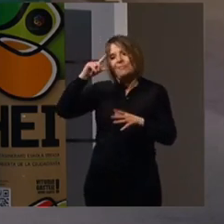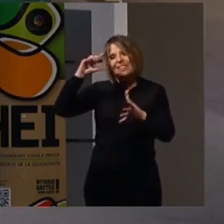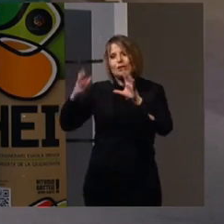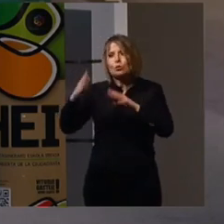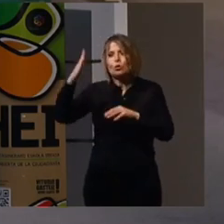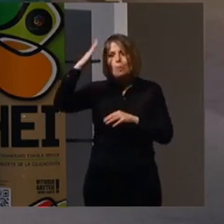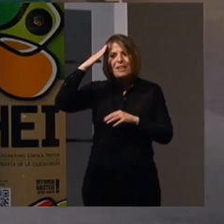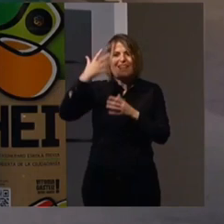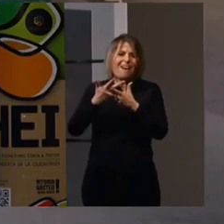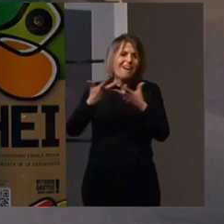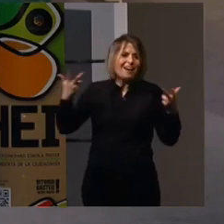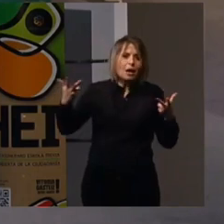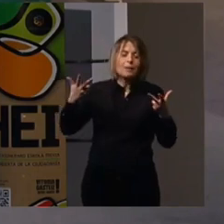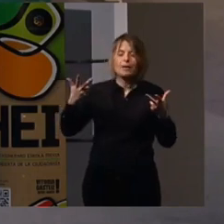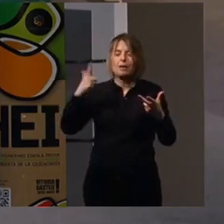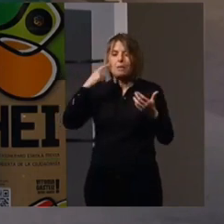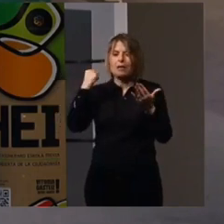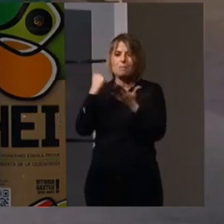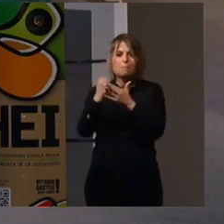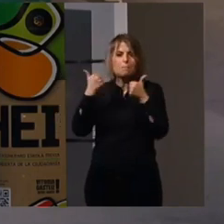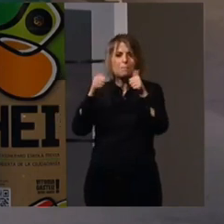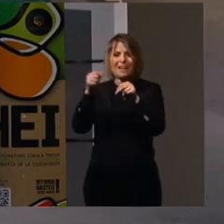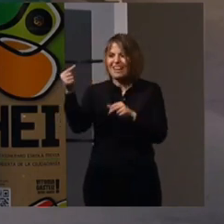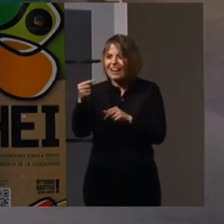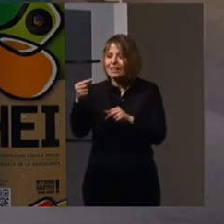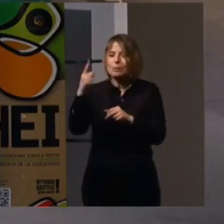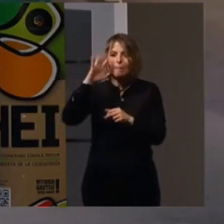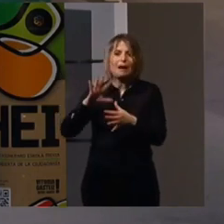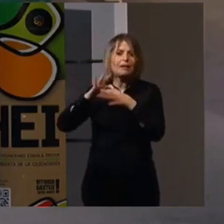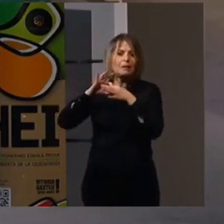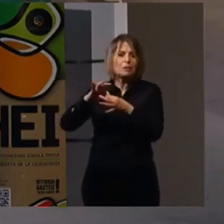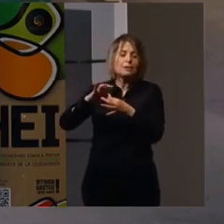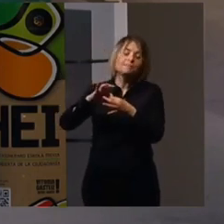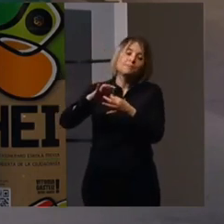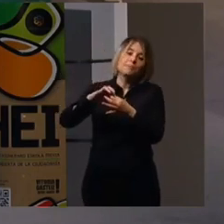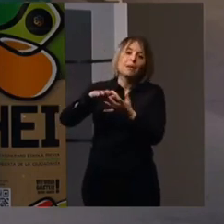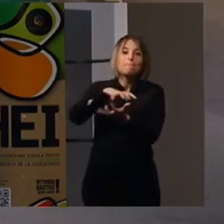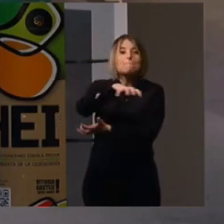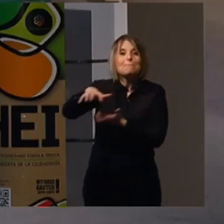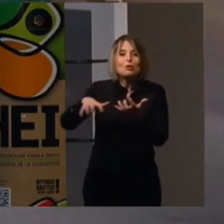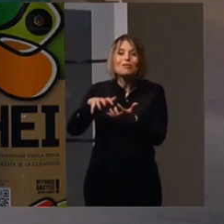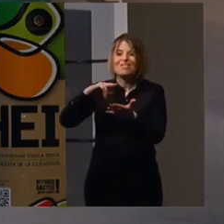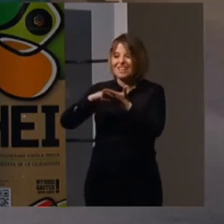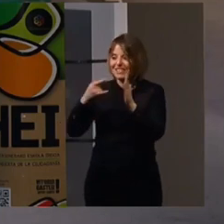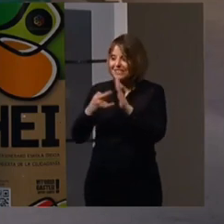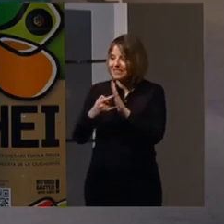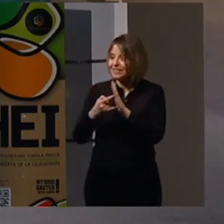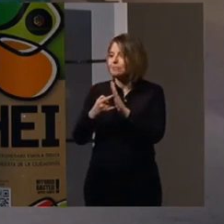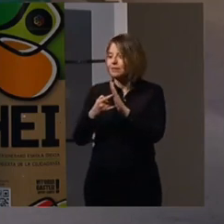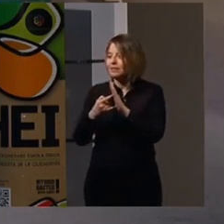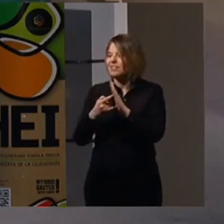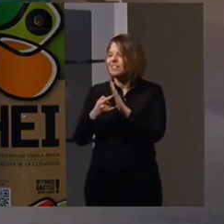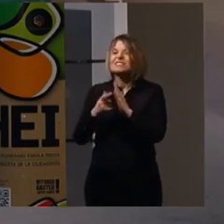que son estos diagnósticos que tienen muchísimo más estigma, que acarrean muchísima más violencia. Violencia generalmente por parte del sistema, no siempre,